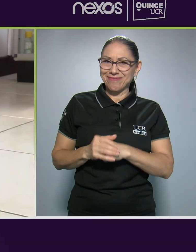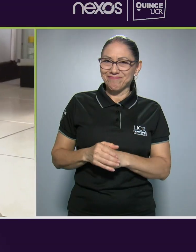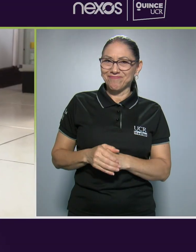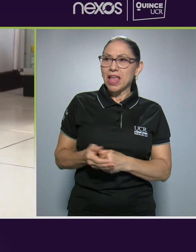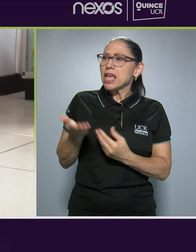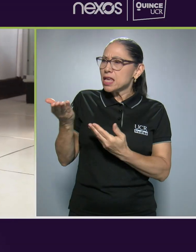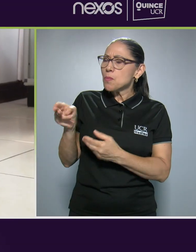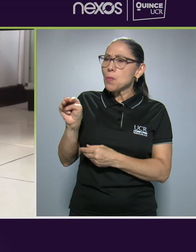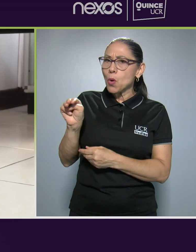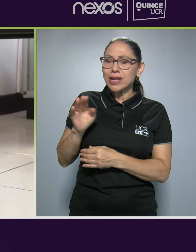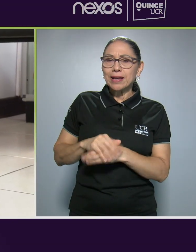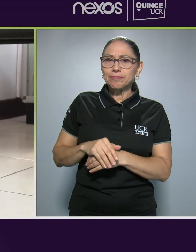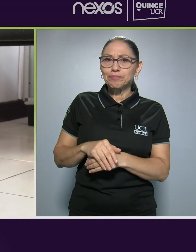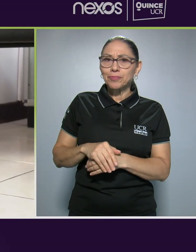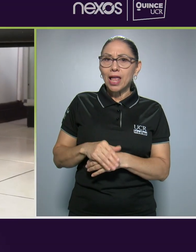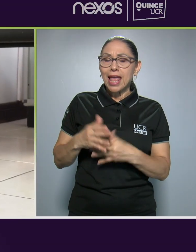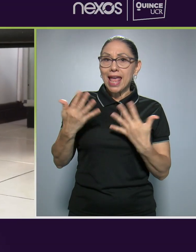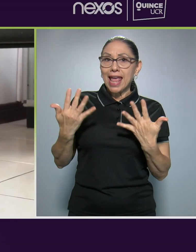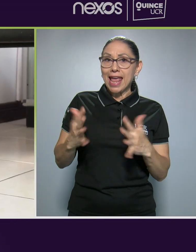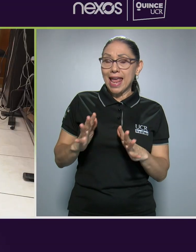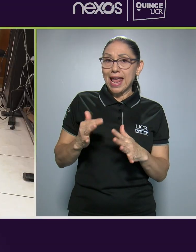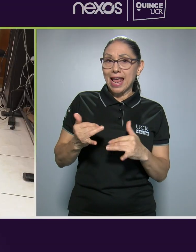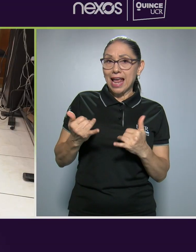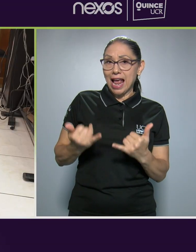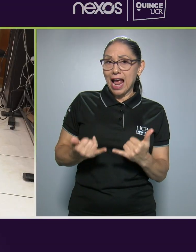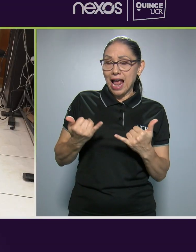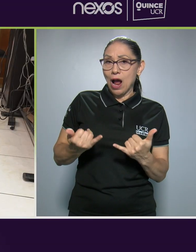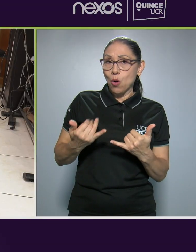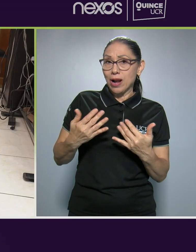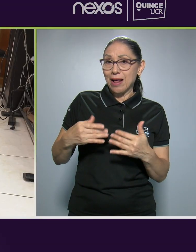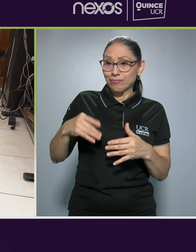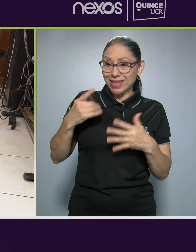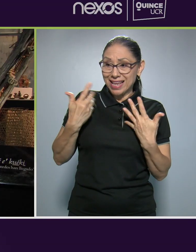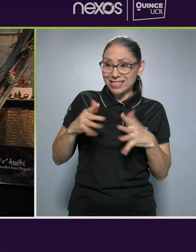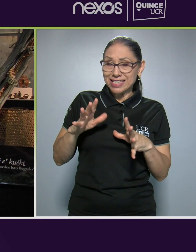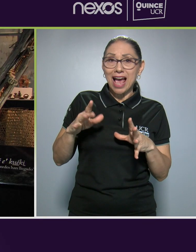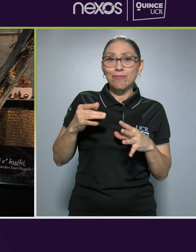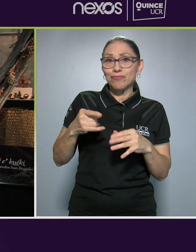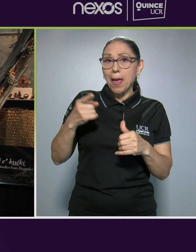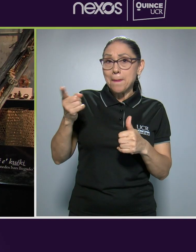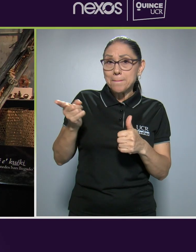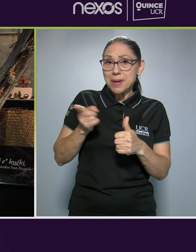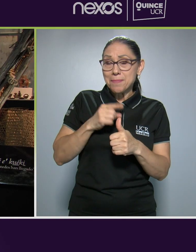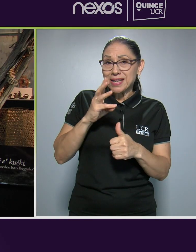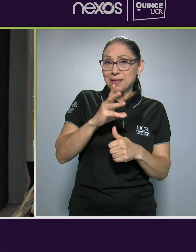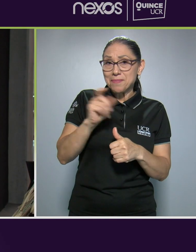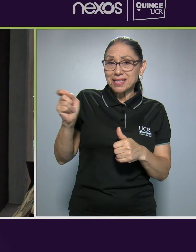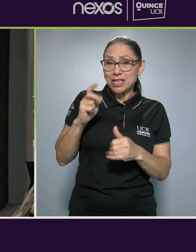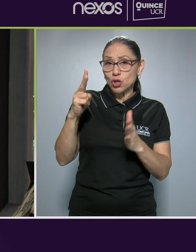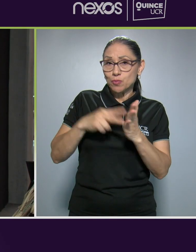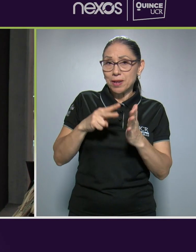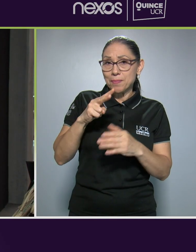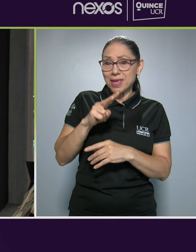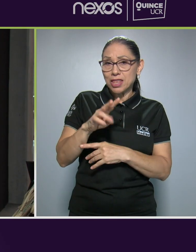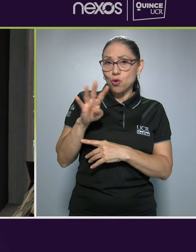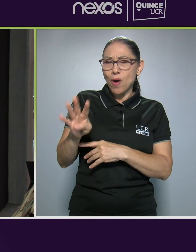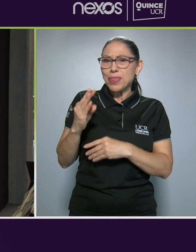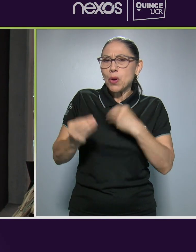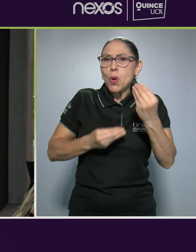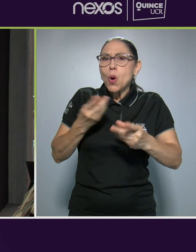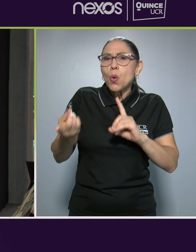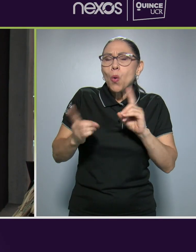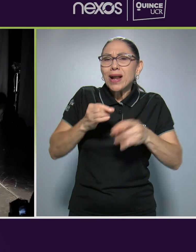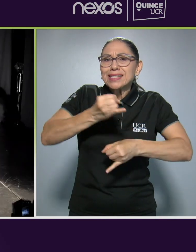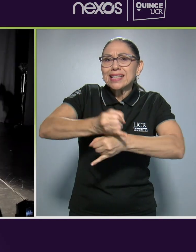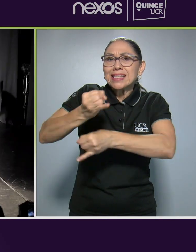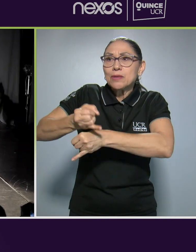cuéntenos en este primer corte que se hace del segundo semestre de 2024, ¿cuáles son las 3 instituciones mejor puntuadas o que